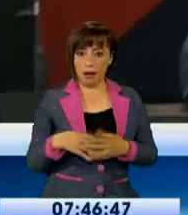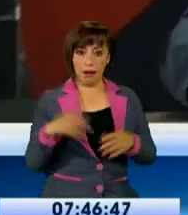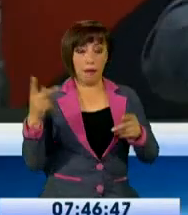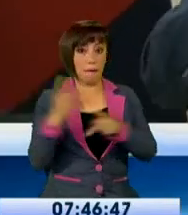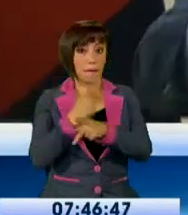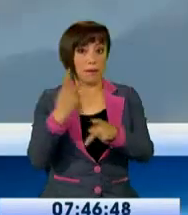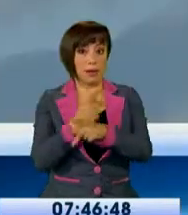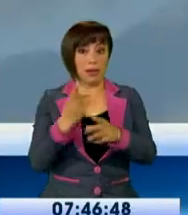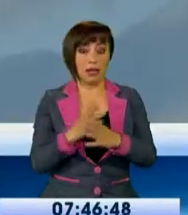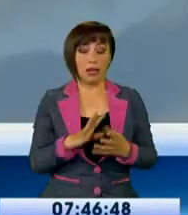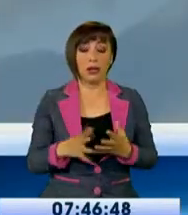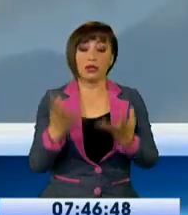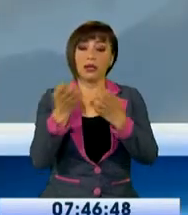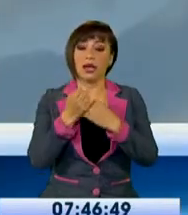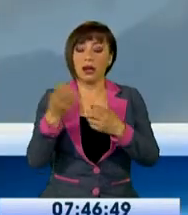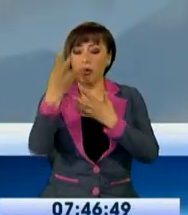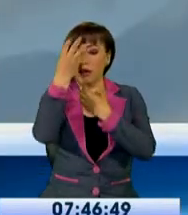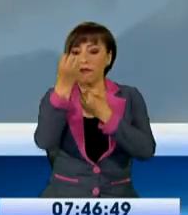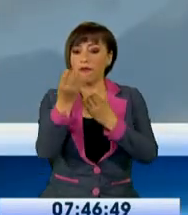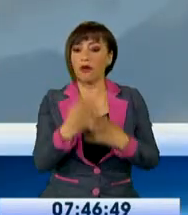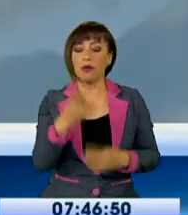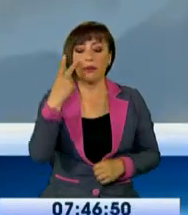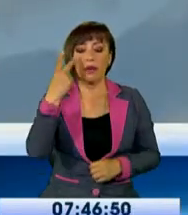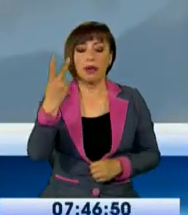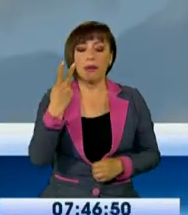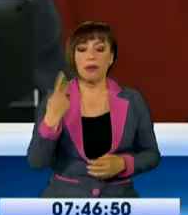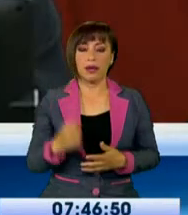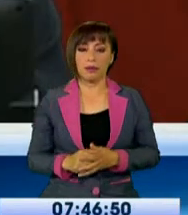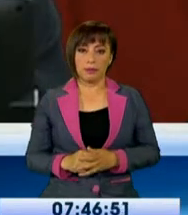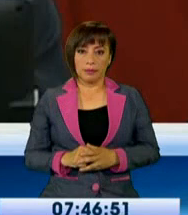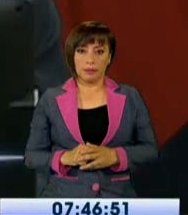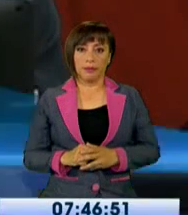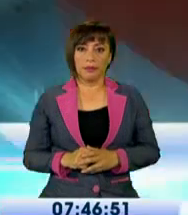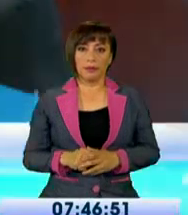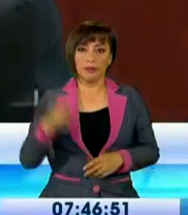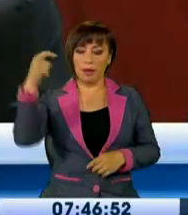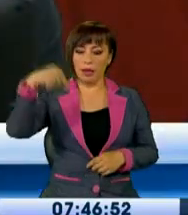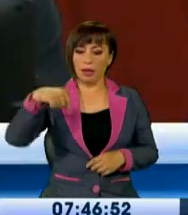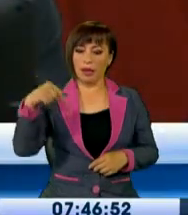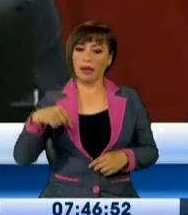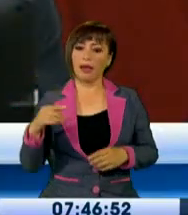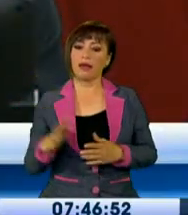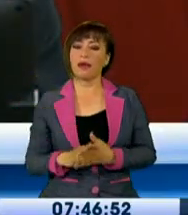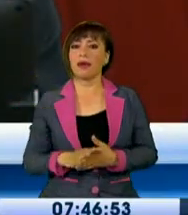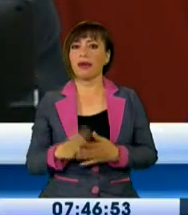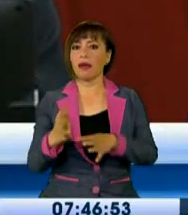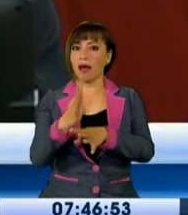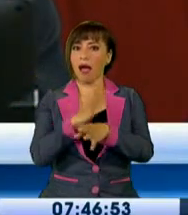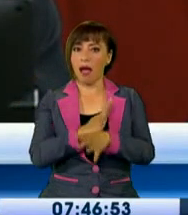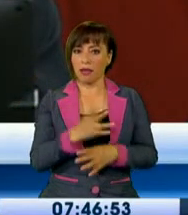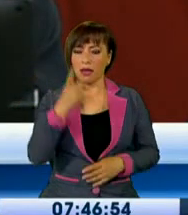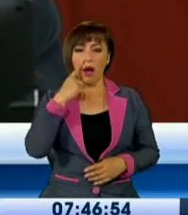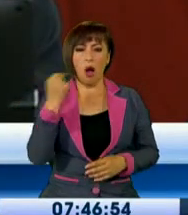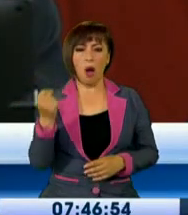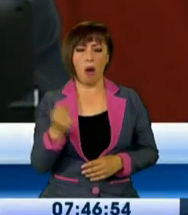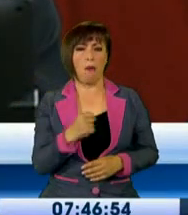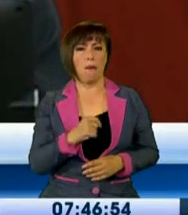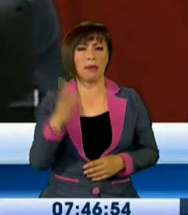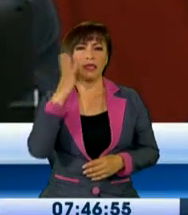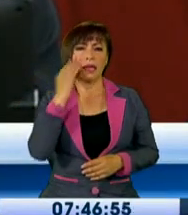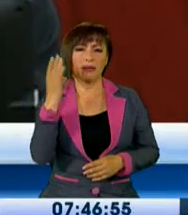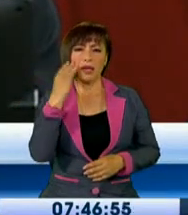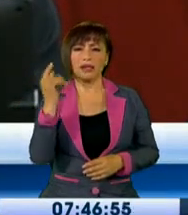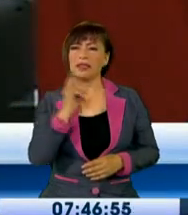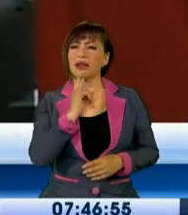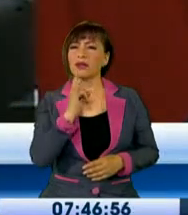que será elaborado por expertos nacionales e internacionales. Estuvieron aquí del Servicio Geológico de los Estados Unidos, también los